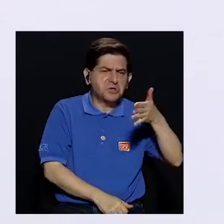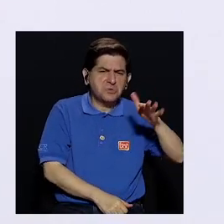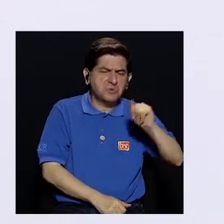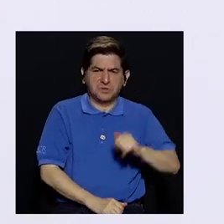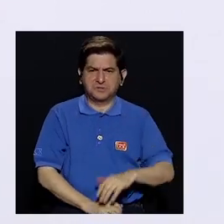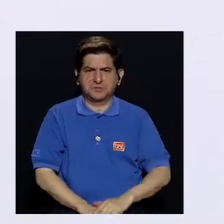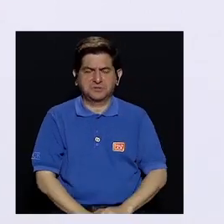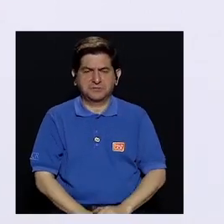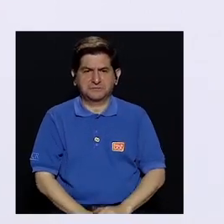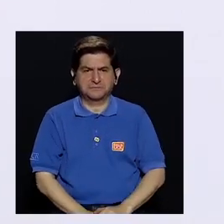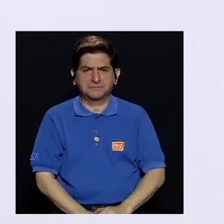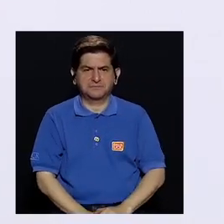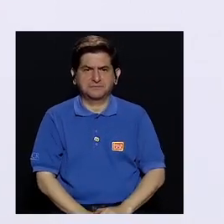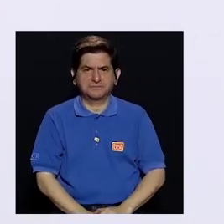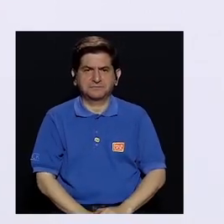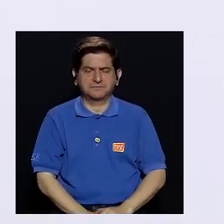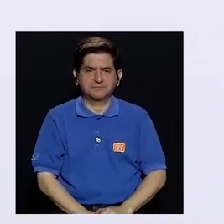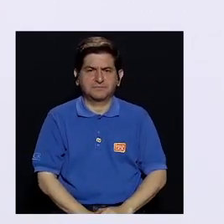tanto